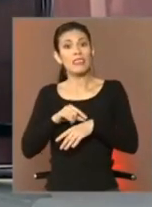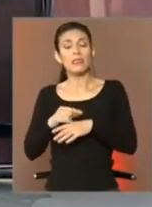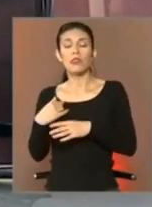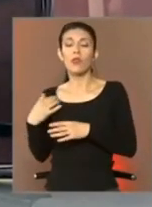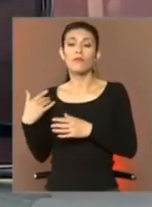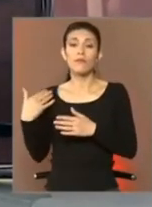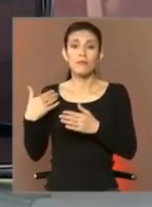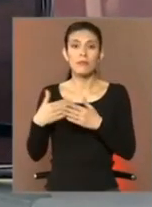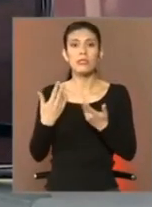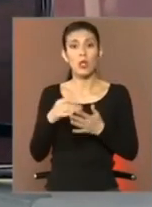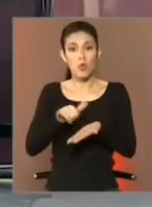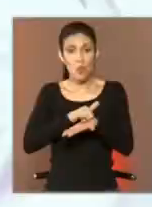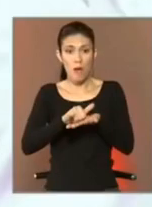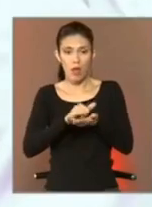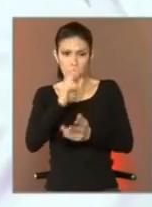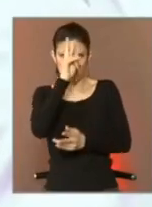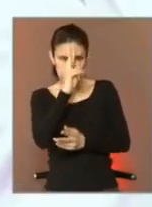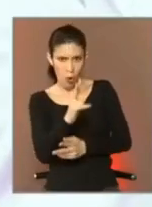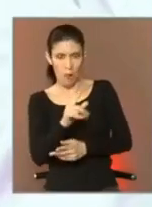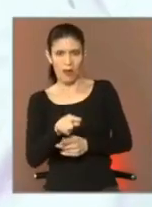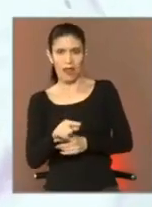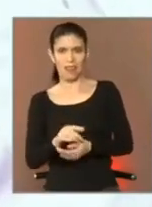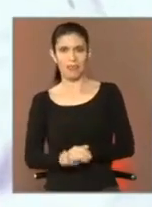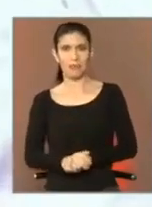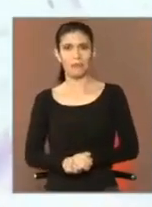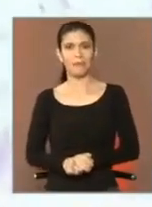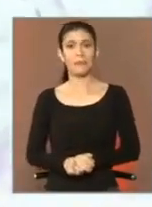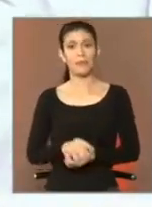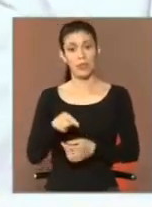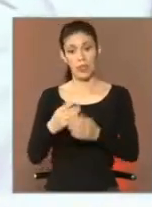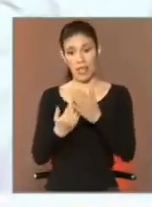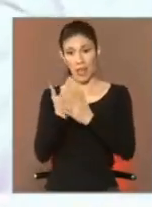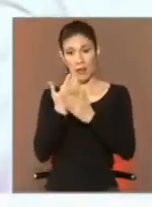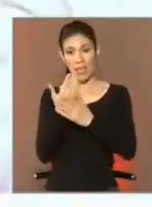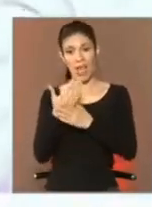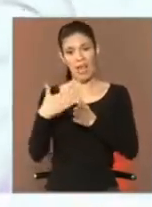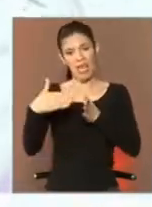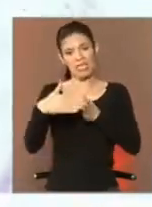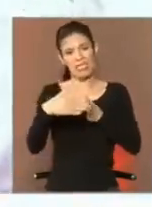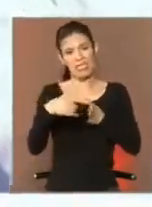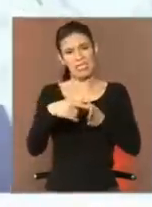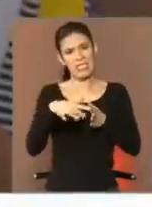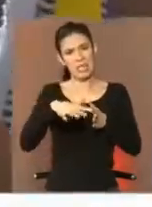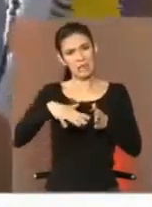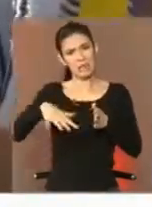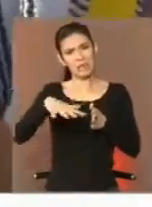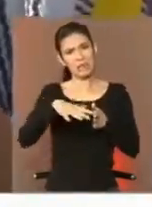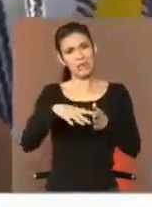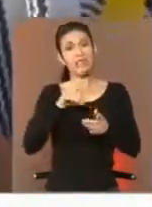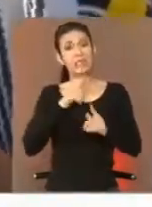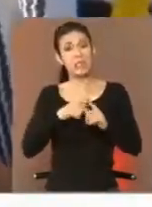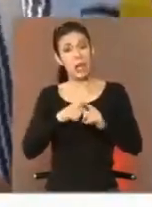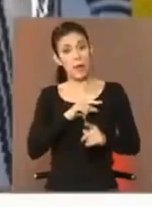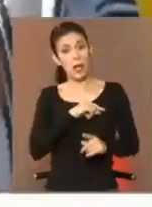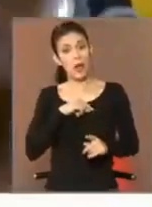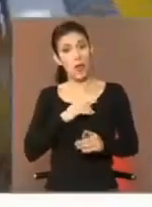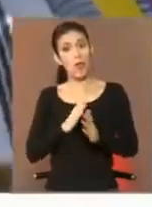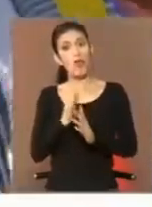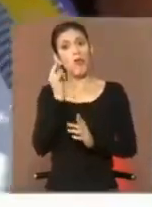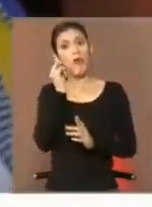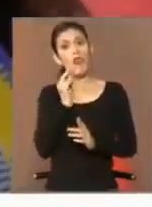un homenaje en Nueva York desde esta mañana una de las esquinas de la gran manzana se llama Don Francisco